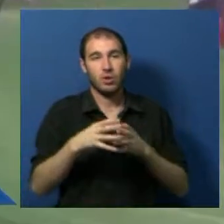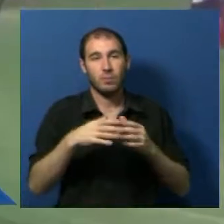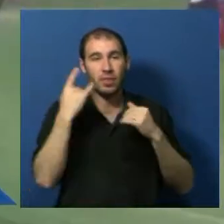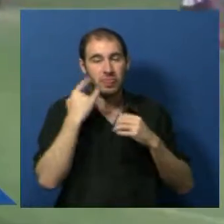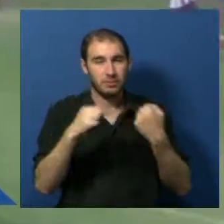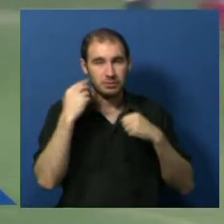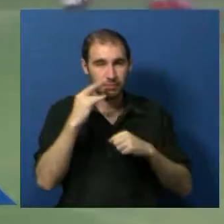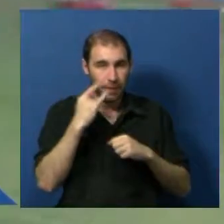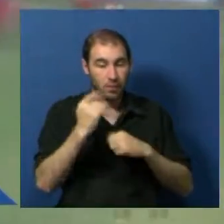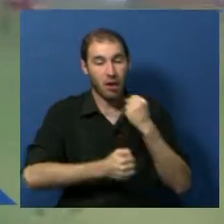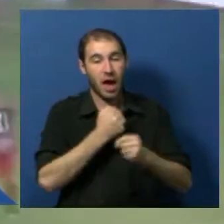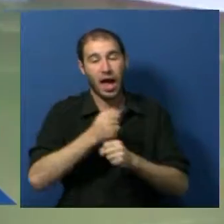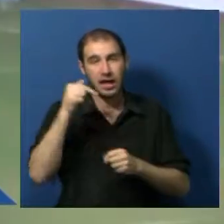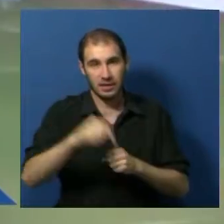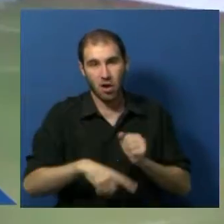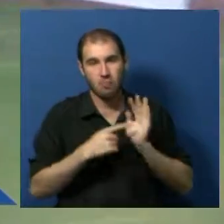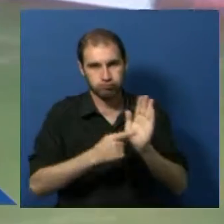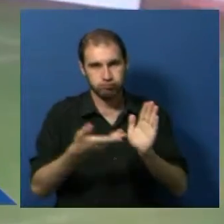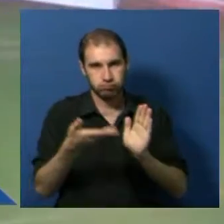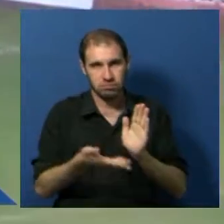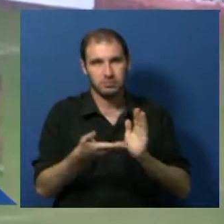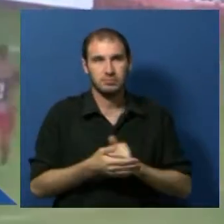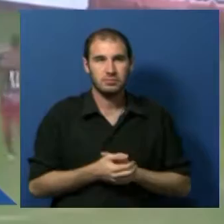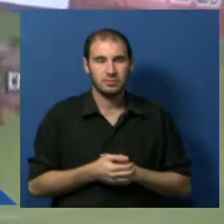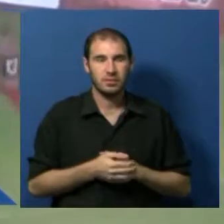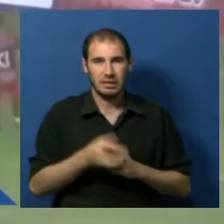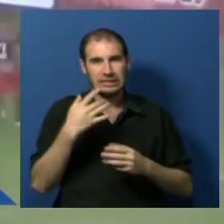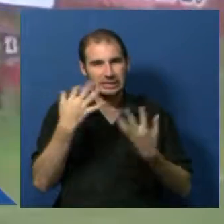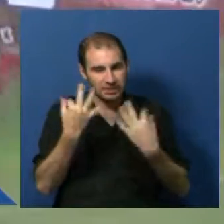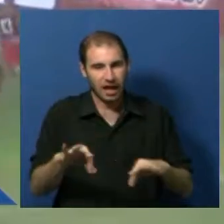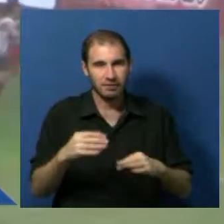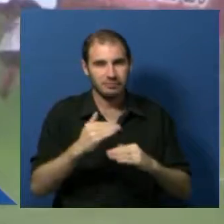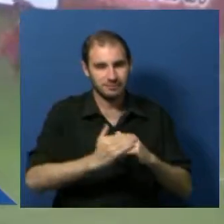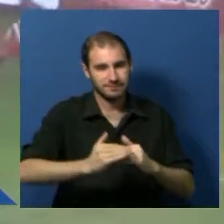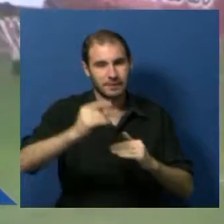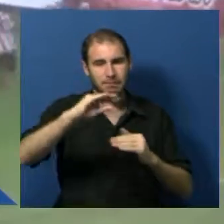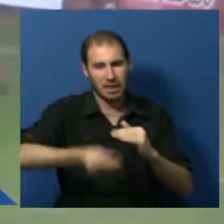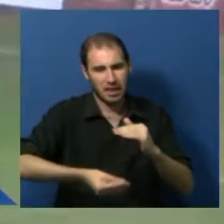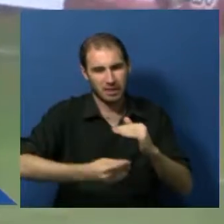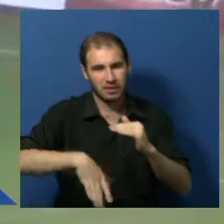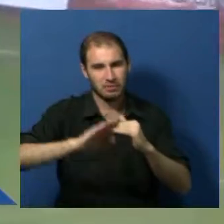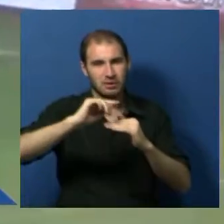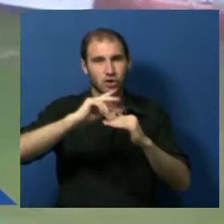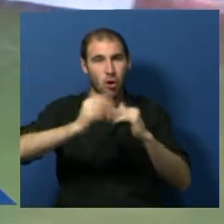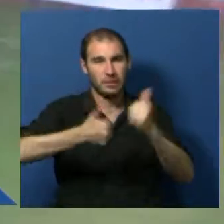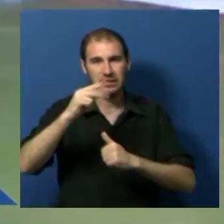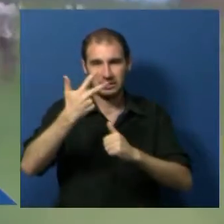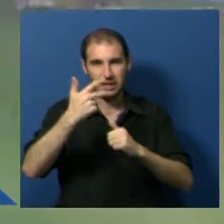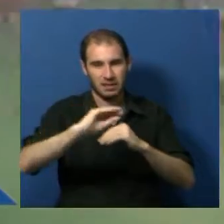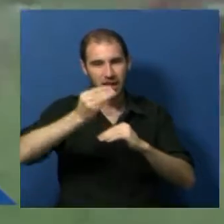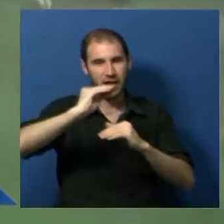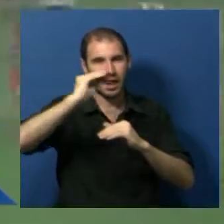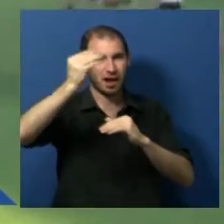Deportivo Maipú, que hasta ahora ha ido mostrando, se ha ido mostrando de menor a mayor, porque empezó perdiendo y ya lleva 3 partidos ganados de